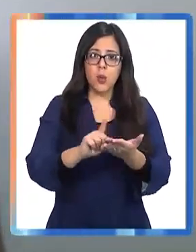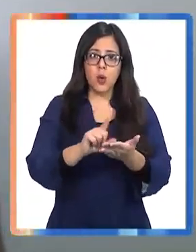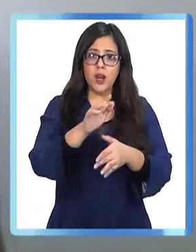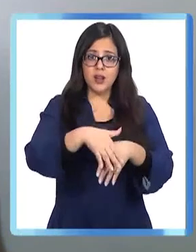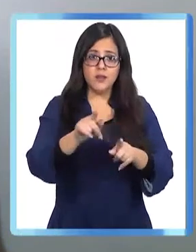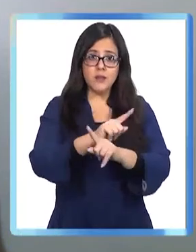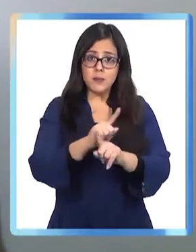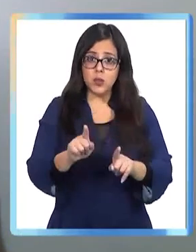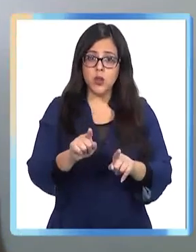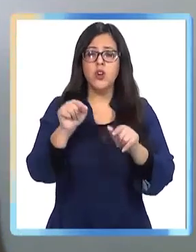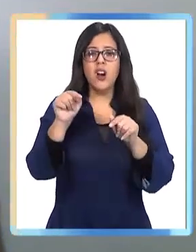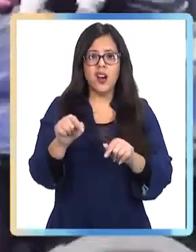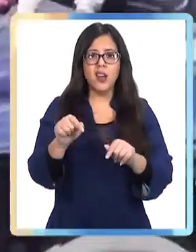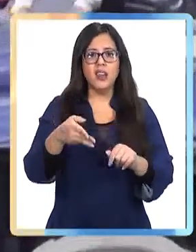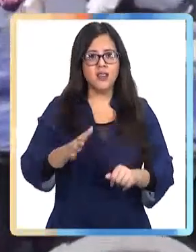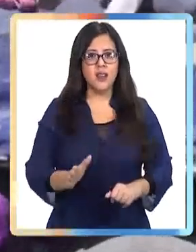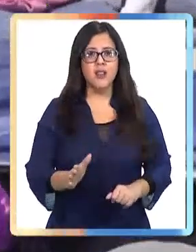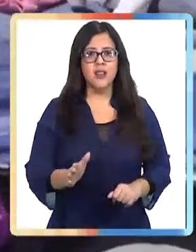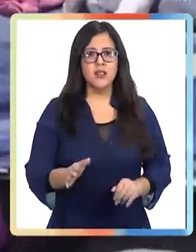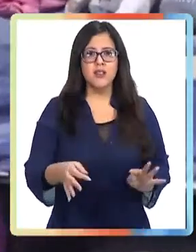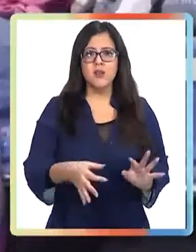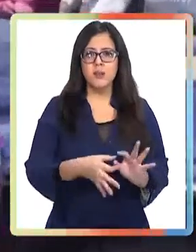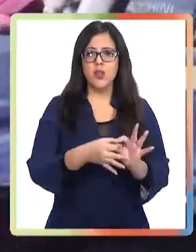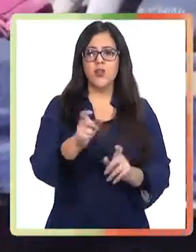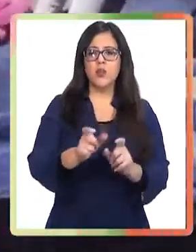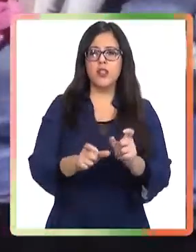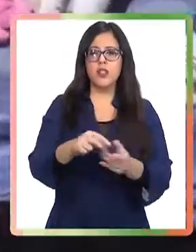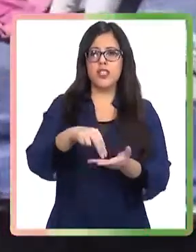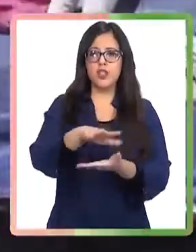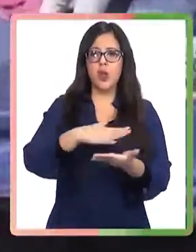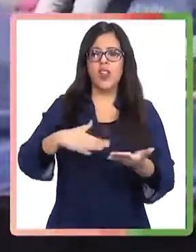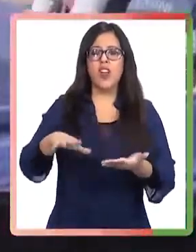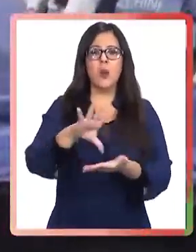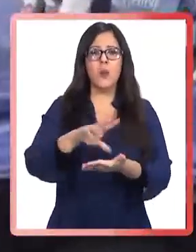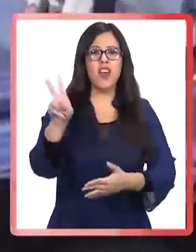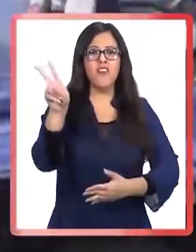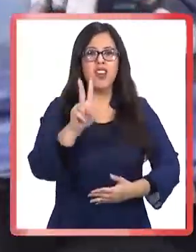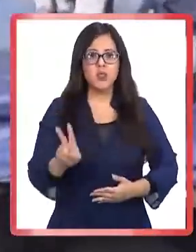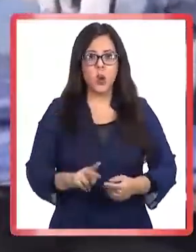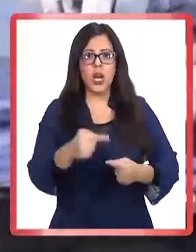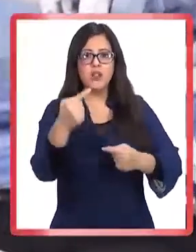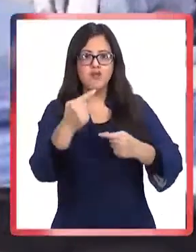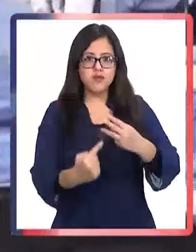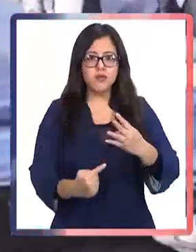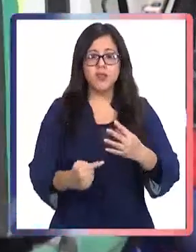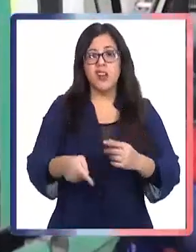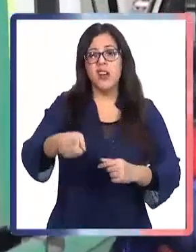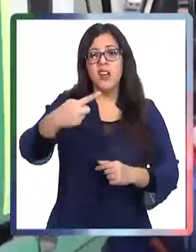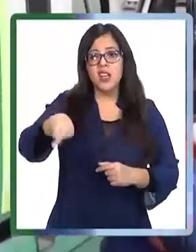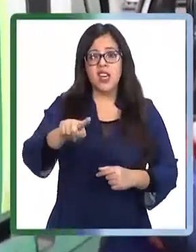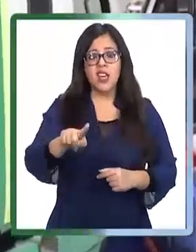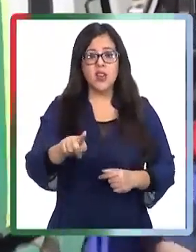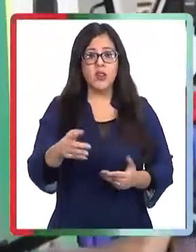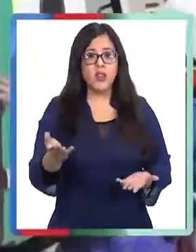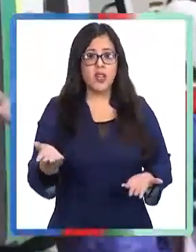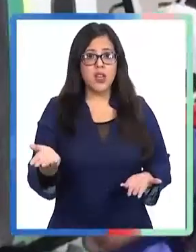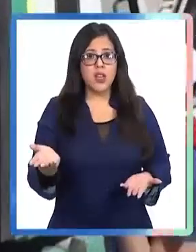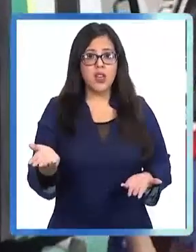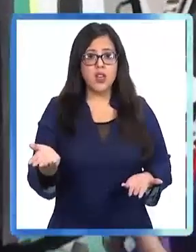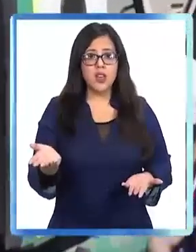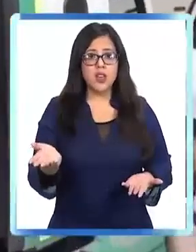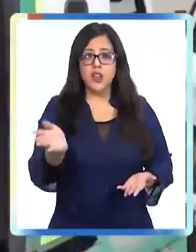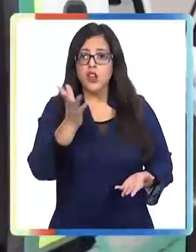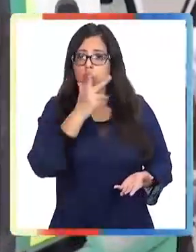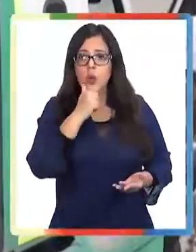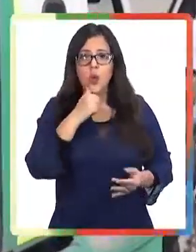no habilitados continúa en relación a ciudadanos venezolanos y otros que no tienen lamentablemente